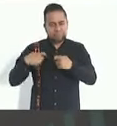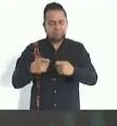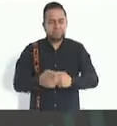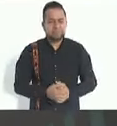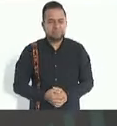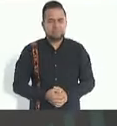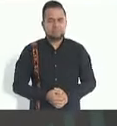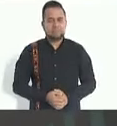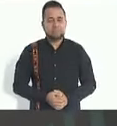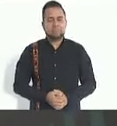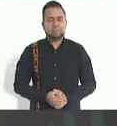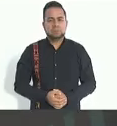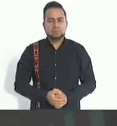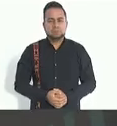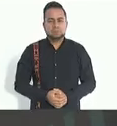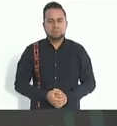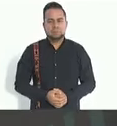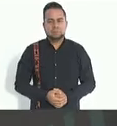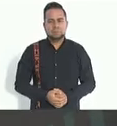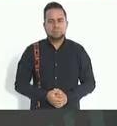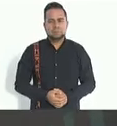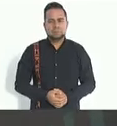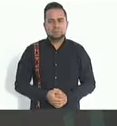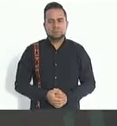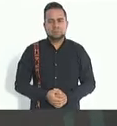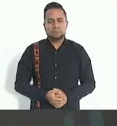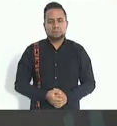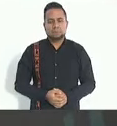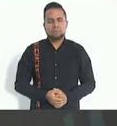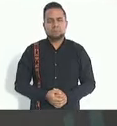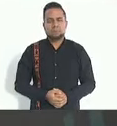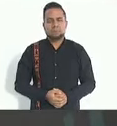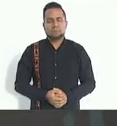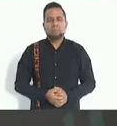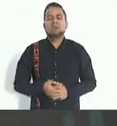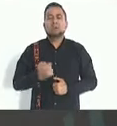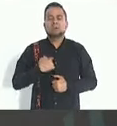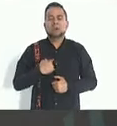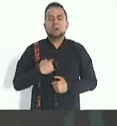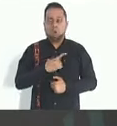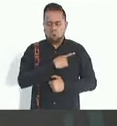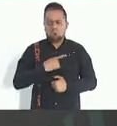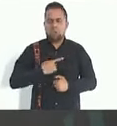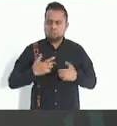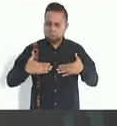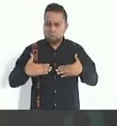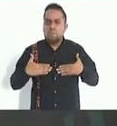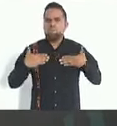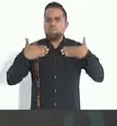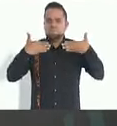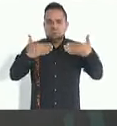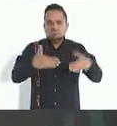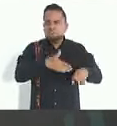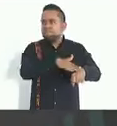Y lo tenemos que exaltar porque